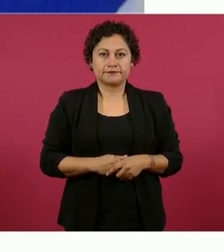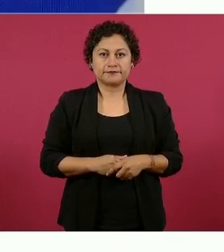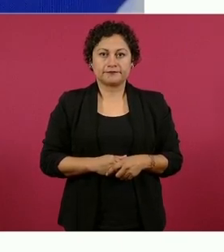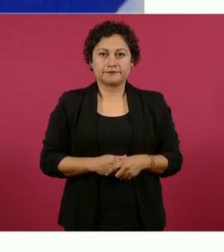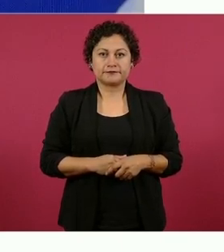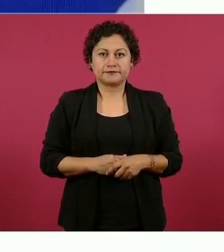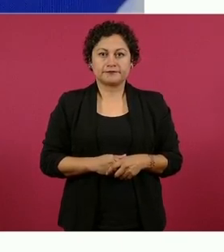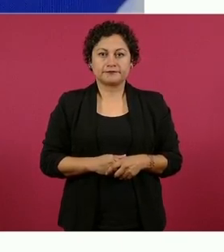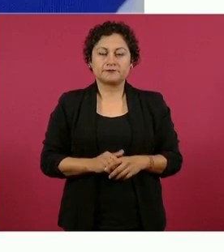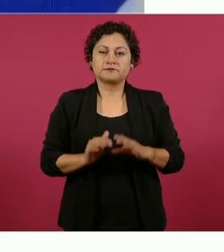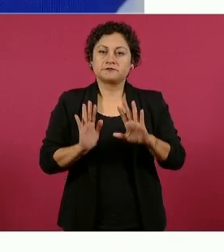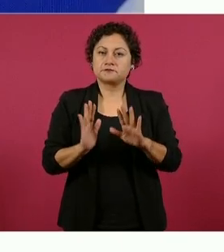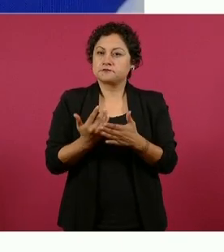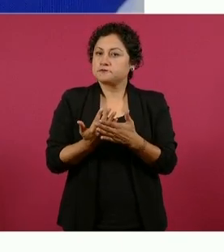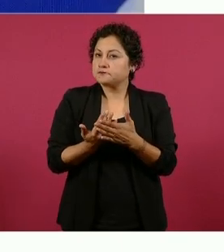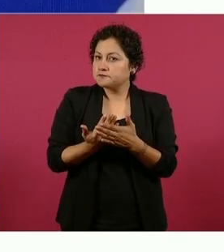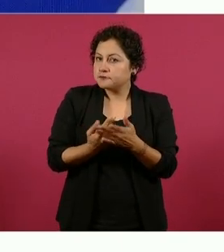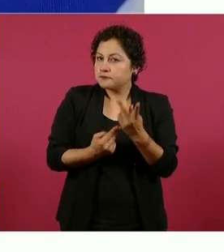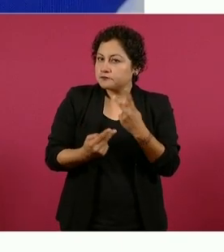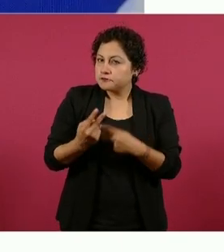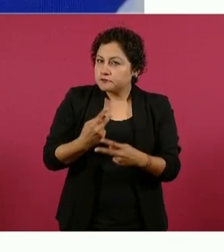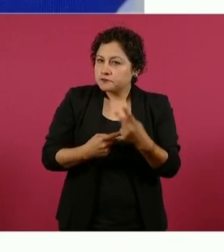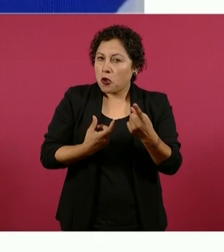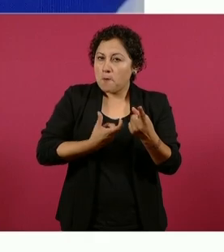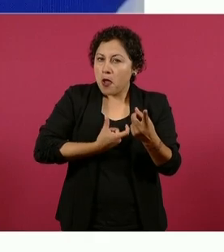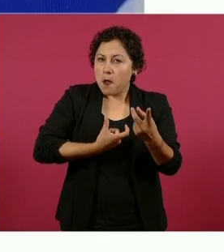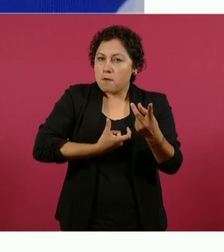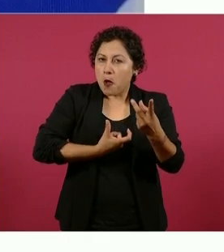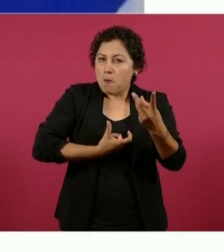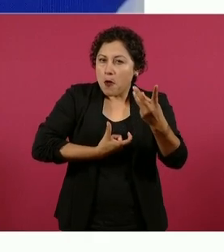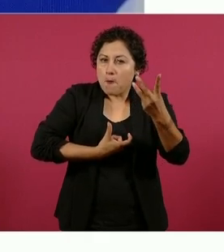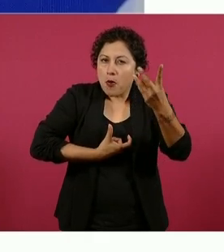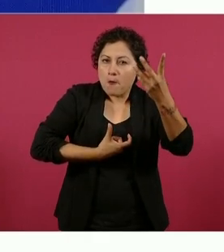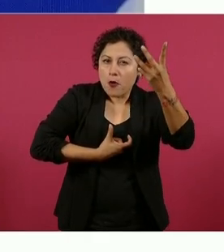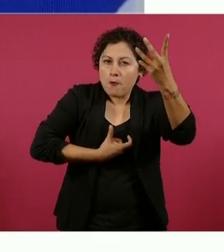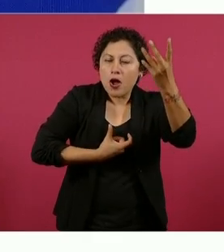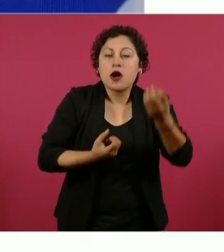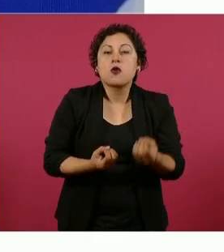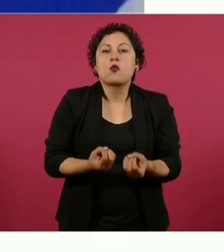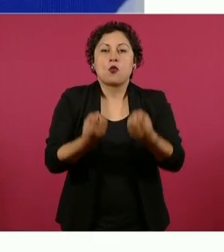cuántas medallas en total se van a obtener